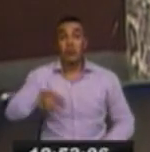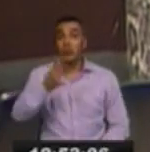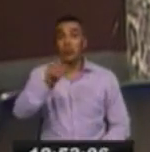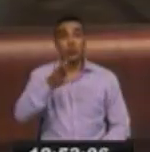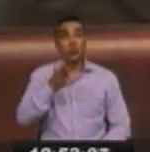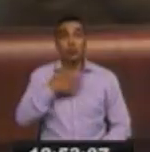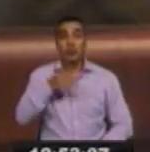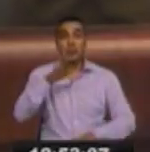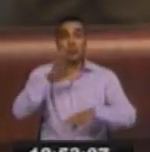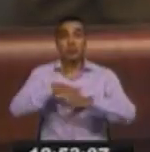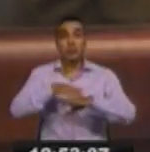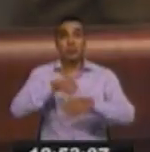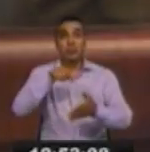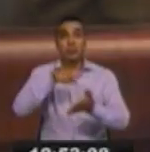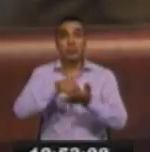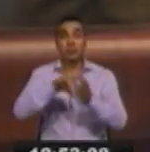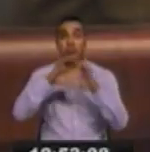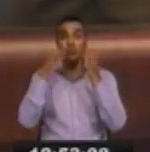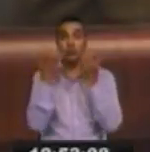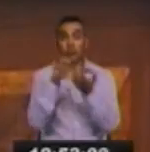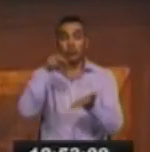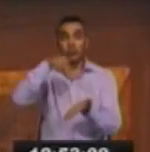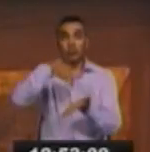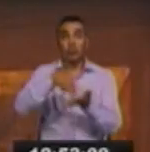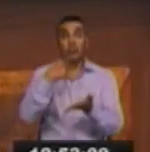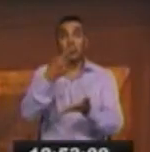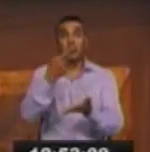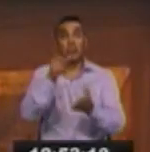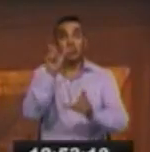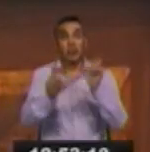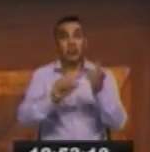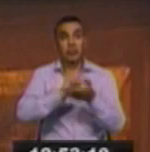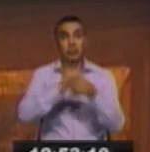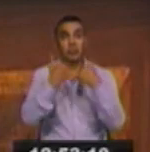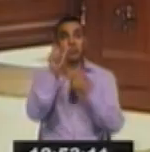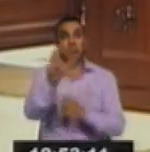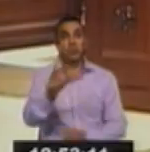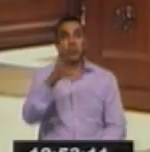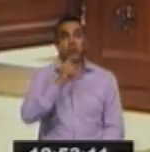ser convocado a las comisiones como planteaban los legisladores correístas.